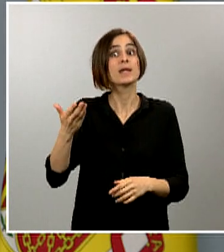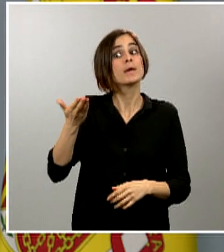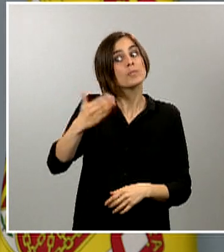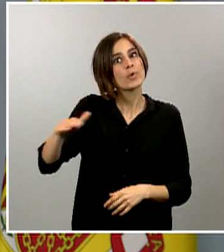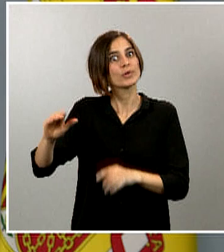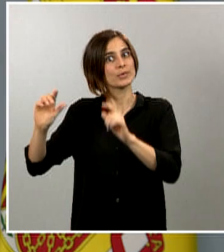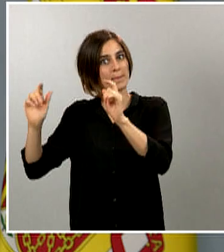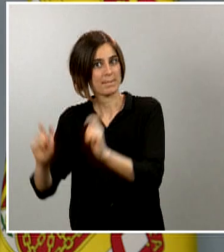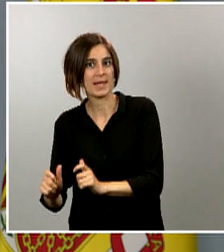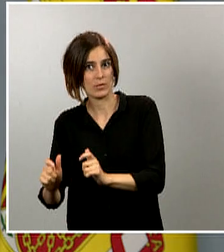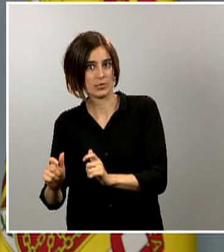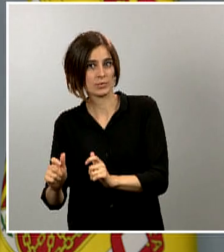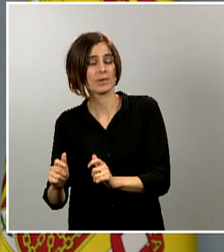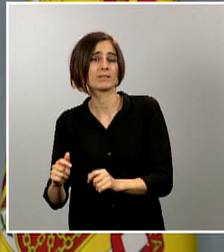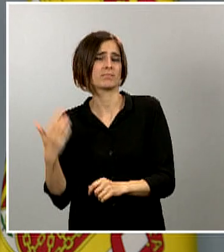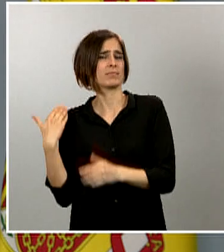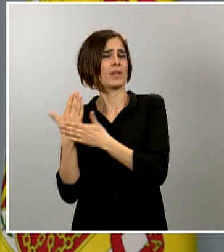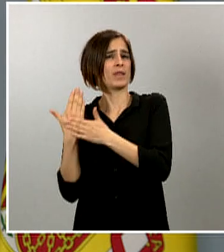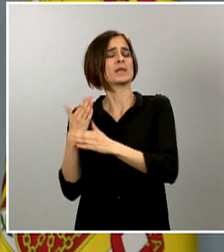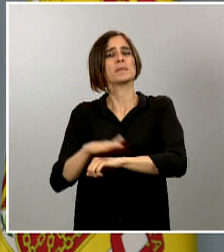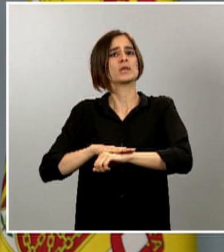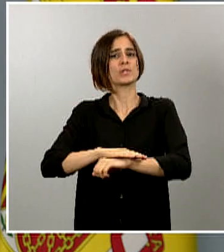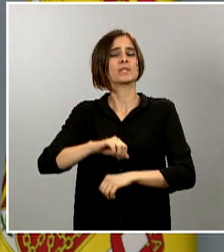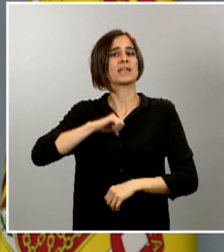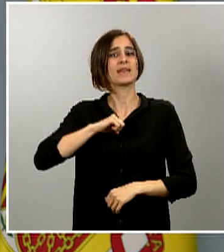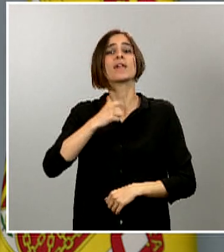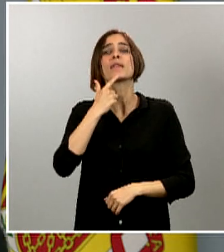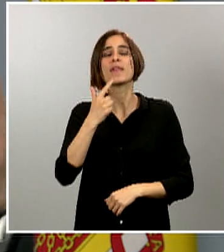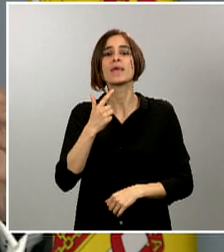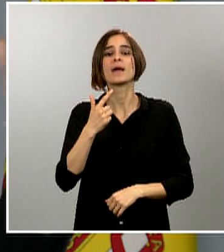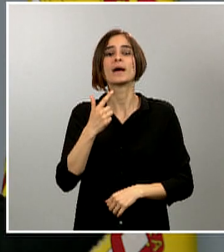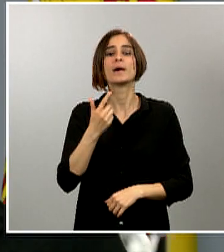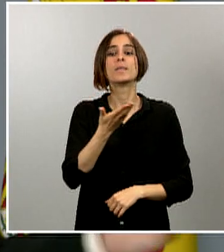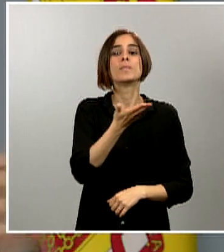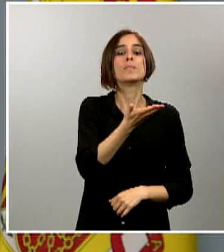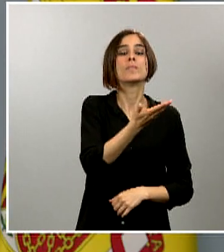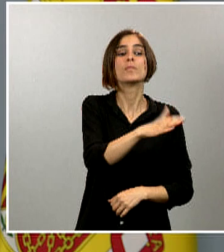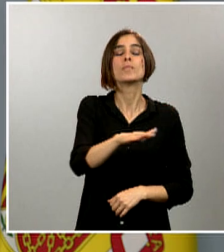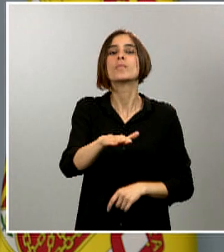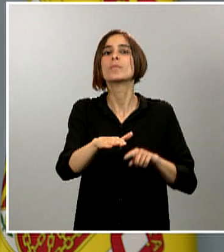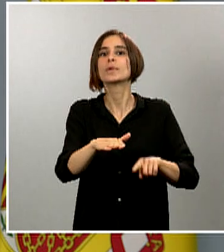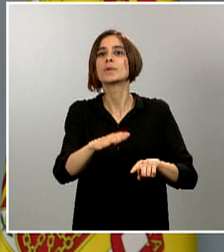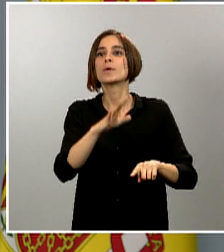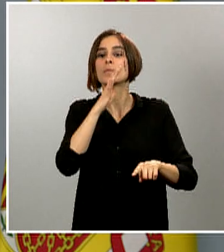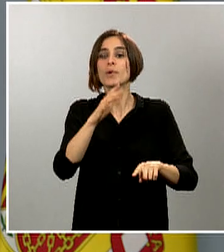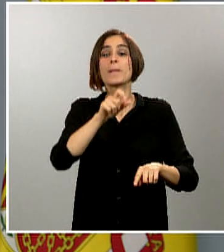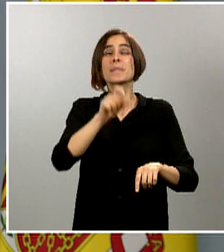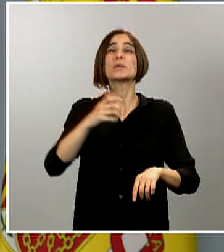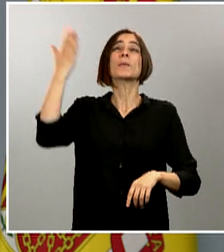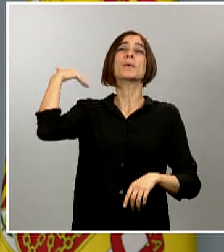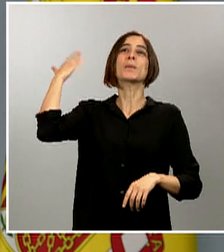el ministro de Sanidad, son de personas que habían sido contagiadas, infectadas semanas antes, 3 semanas